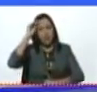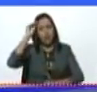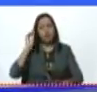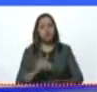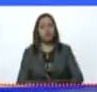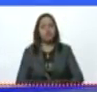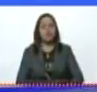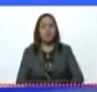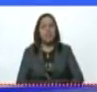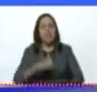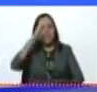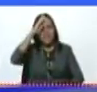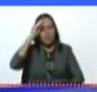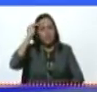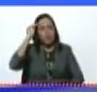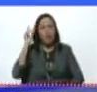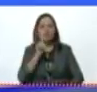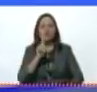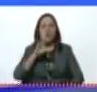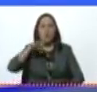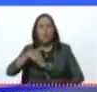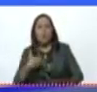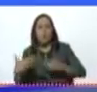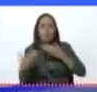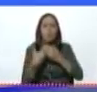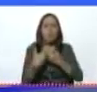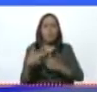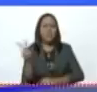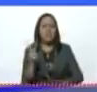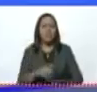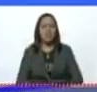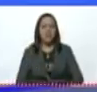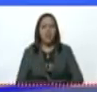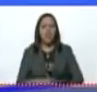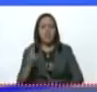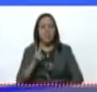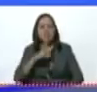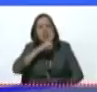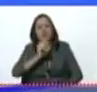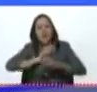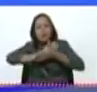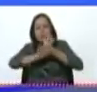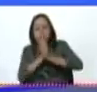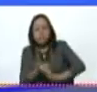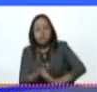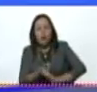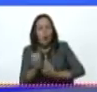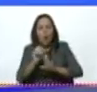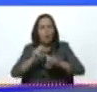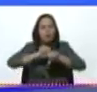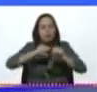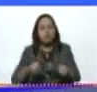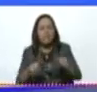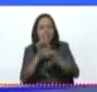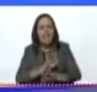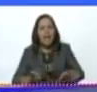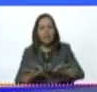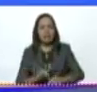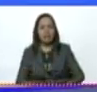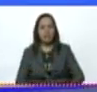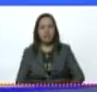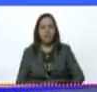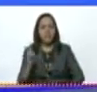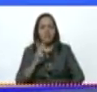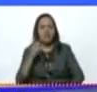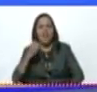Trump, no podrás con Venezuela. A Venezuela no la aplasta ni la quiebra nadie. Venezuela tiene